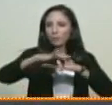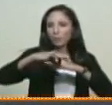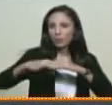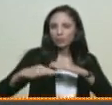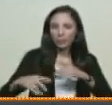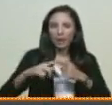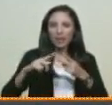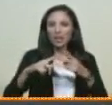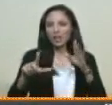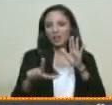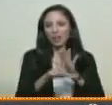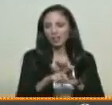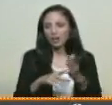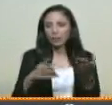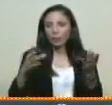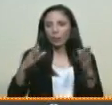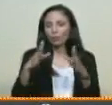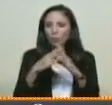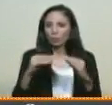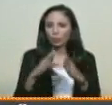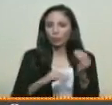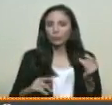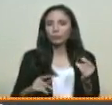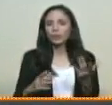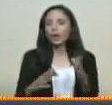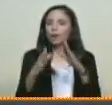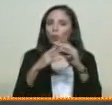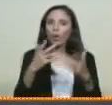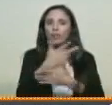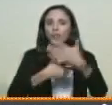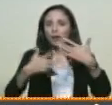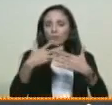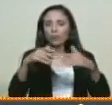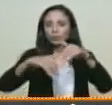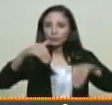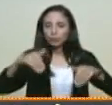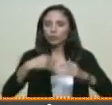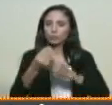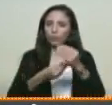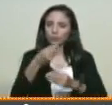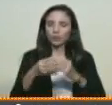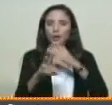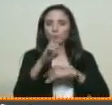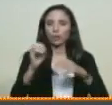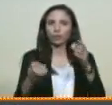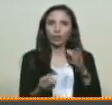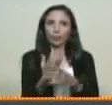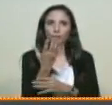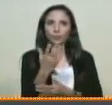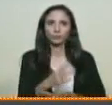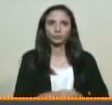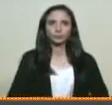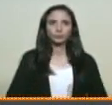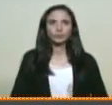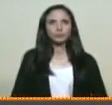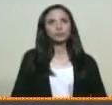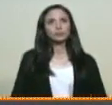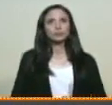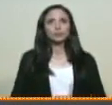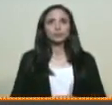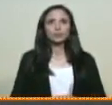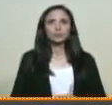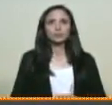Perfecto, buenísimo, bellísimo, porque es el liderazgo de los estados que llega al corazón de la gente. Y después se